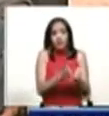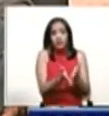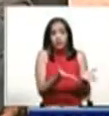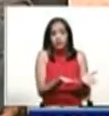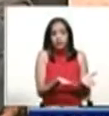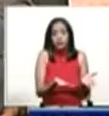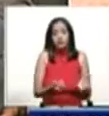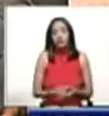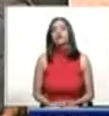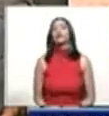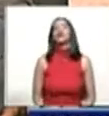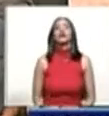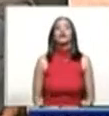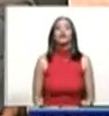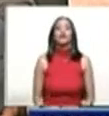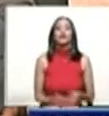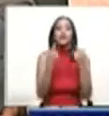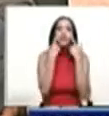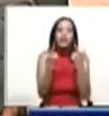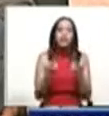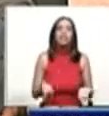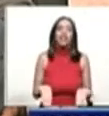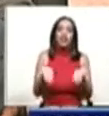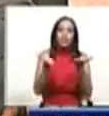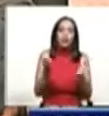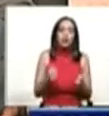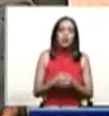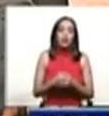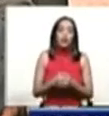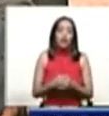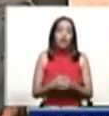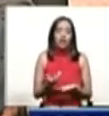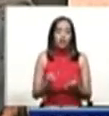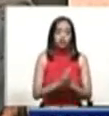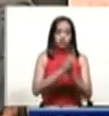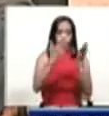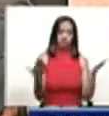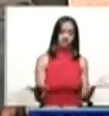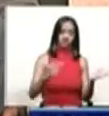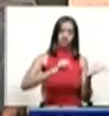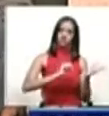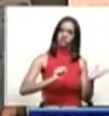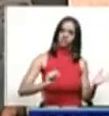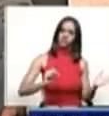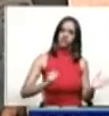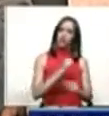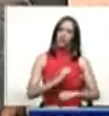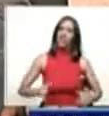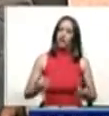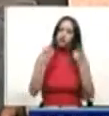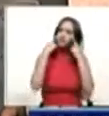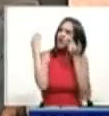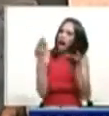esa emboscada, vimos ese levantamiento de un expediente para que la Fuerza Armada Nacional Bolivariana reaccione, ¿verdad?,